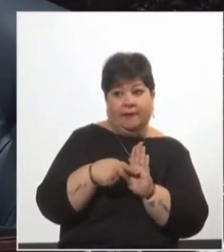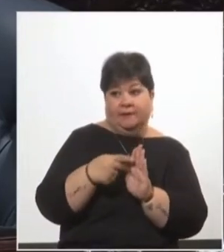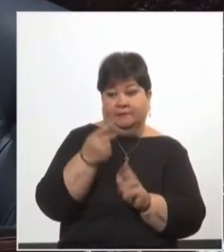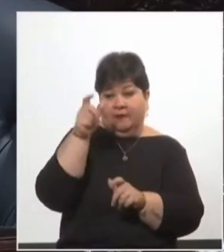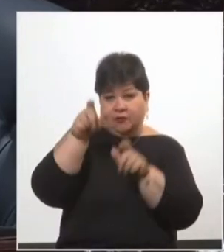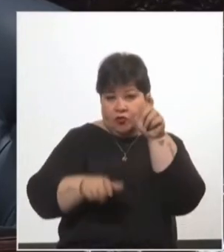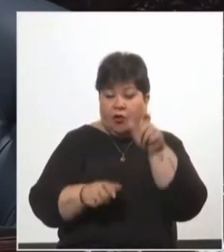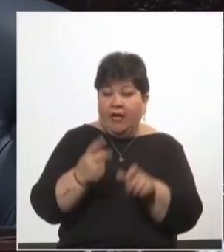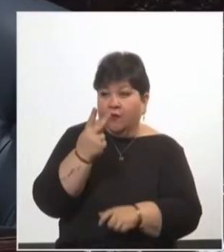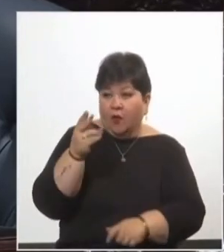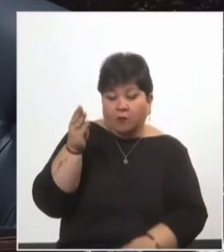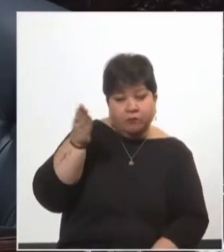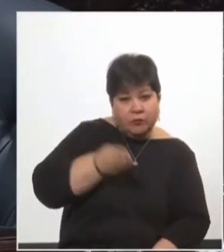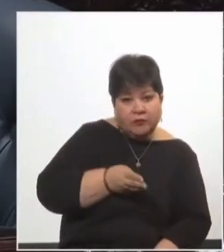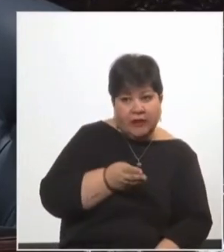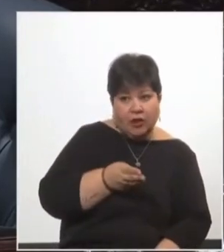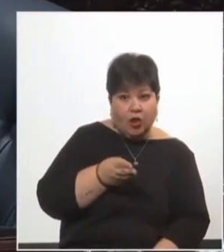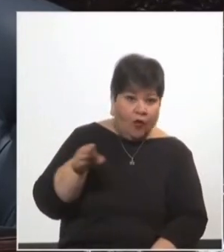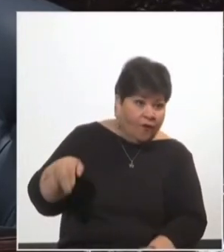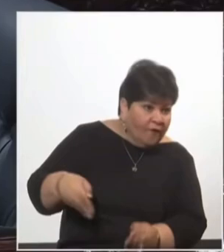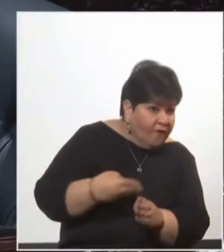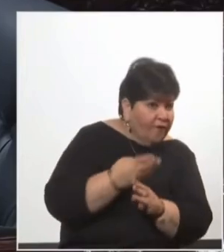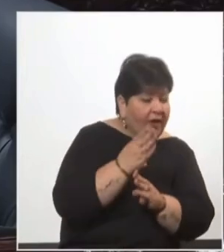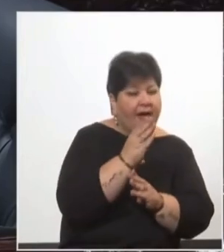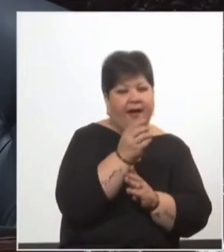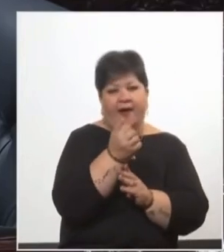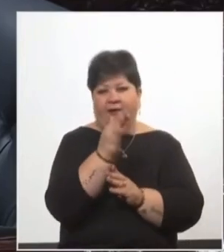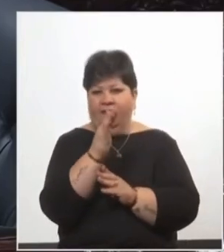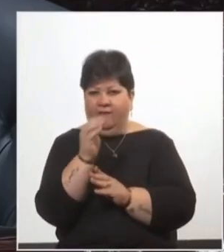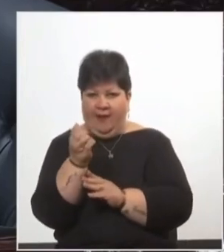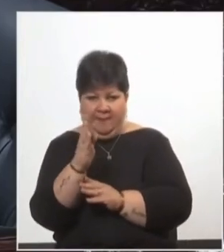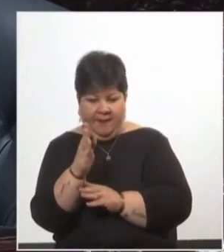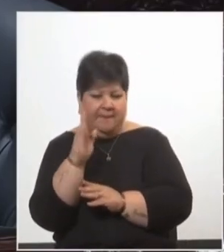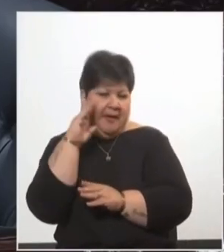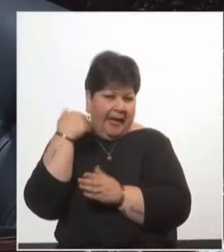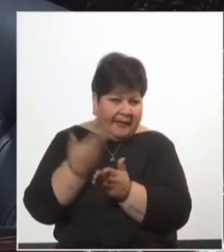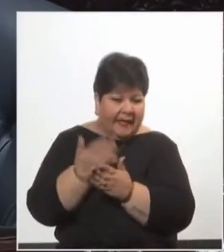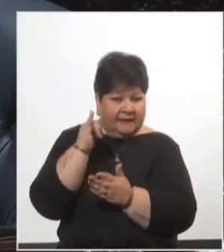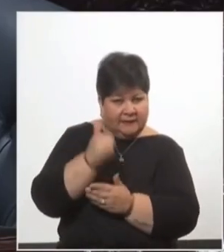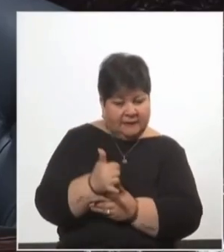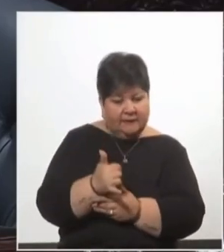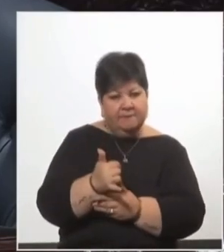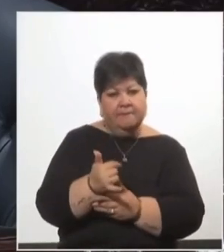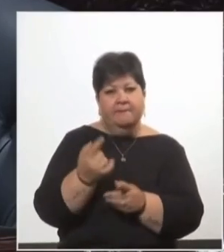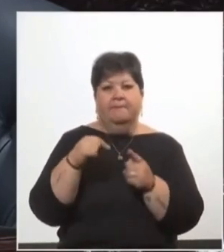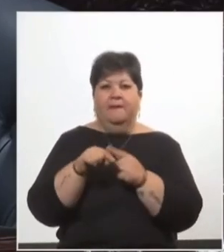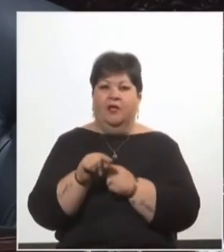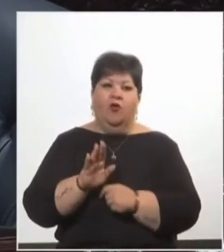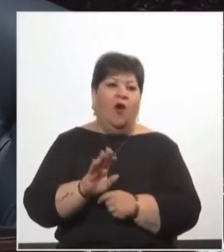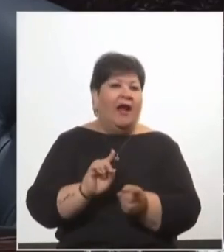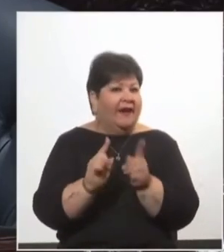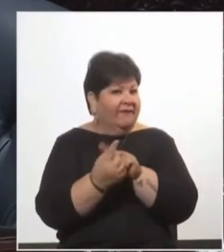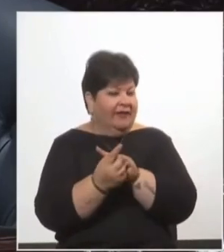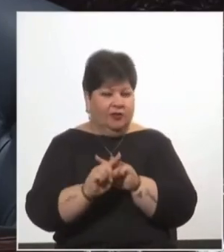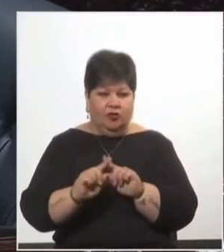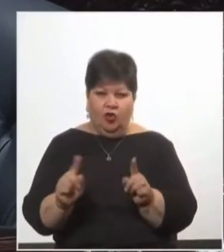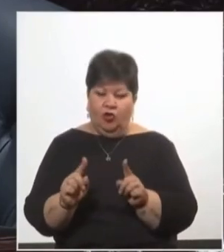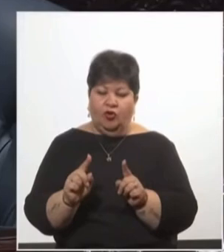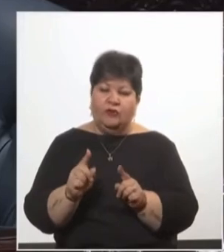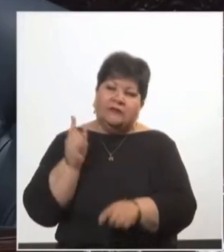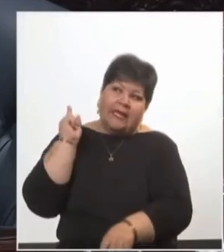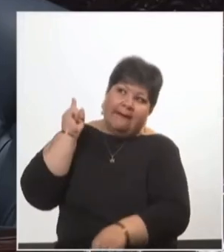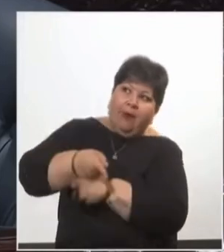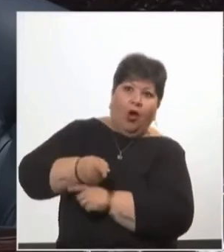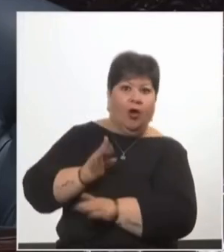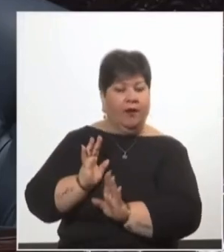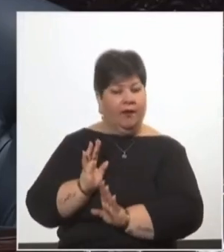IVA vayan a la FAP, bien, que vaya y lo plantee. Nos parece bien plantear la opción, no nos parece bien que esto sea al revés, que se imponga y que